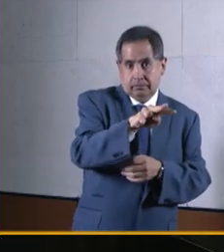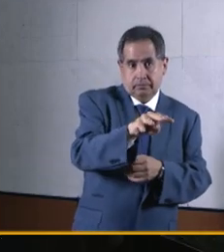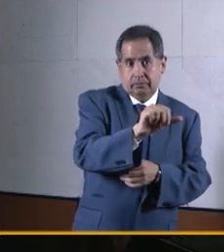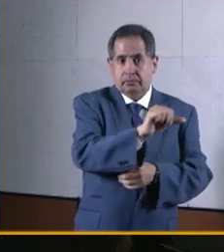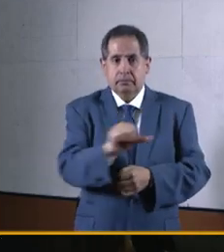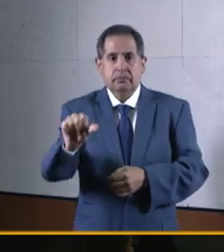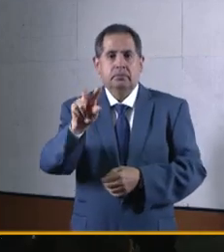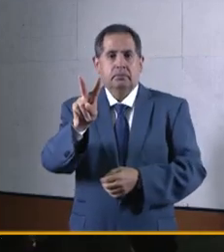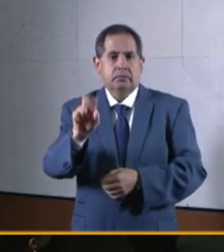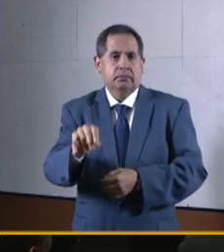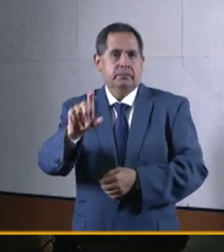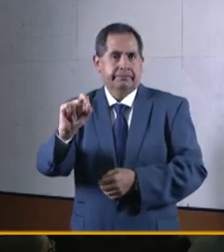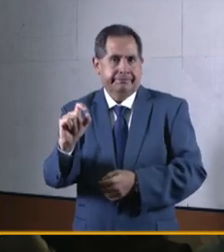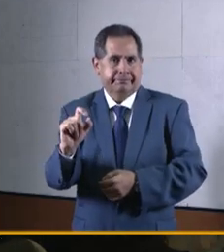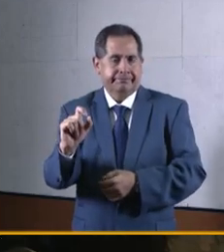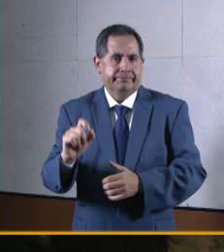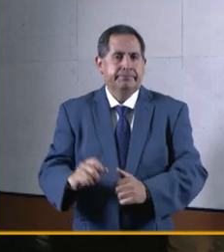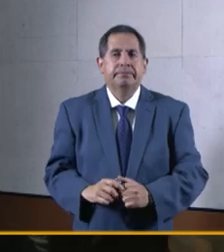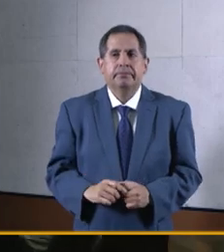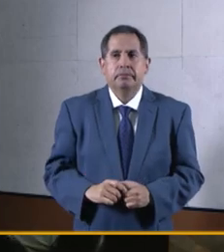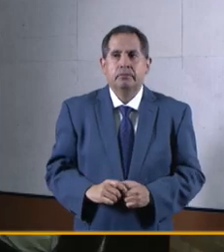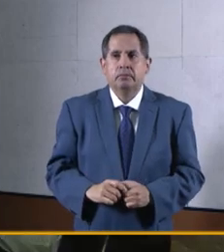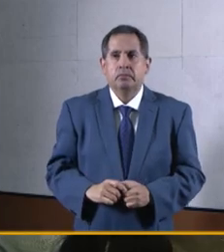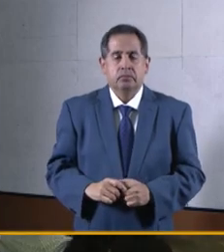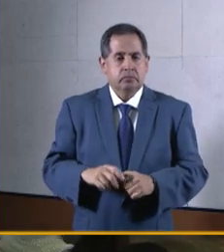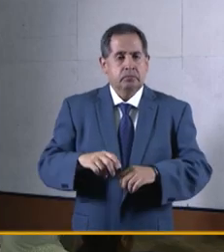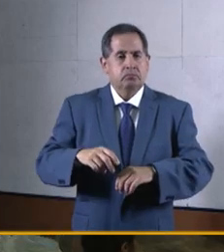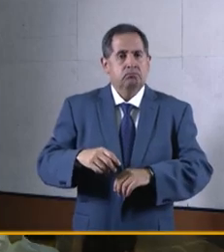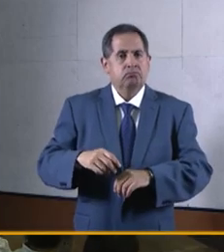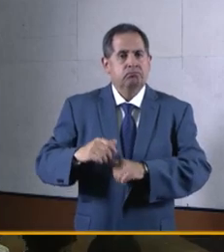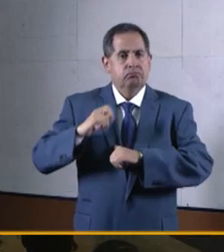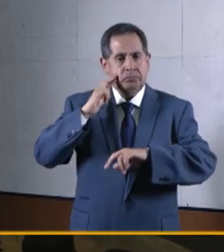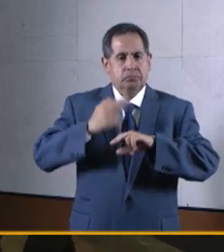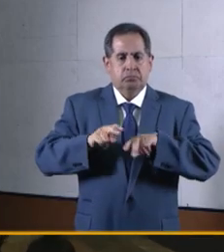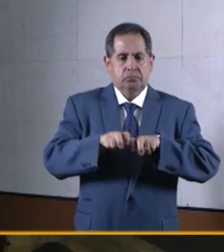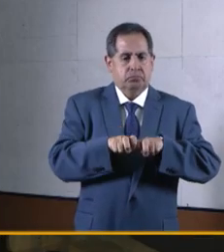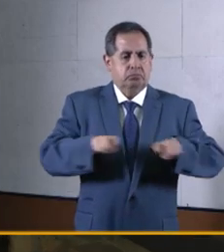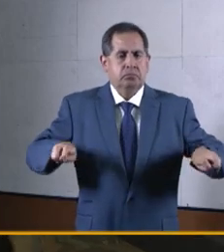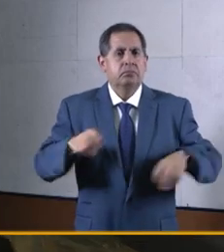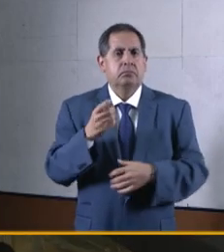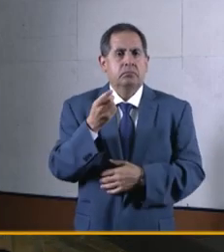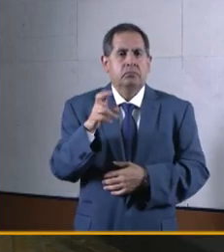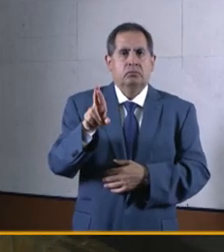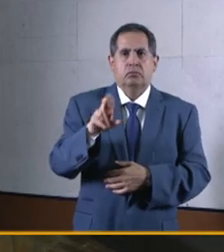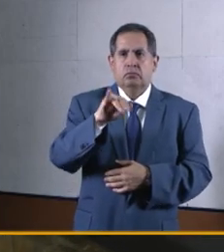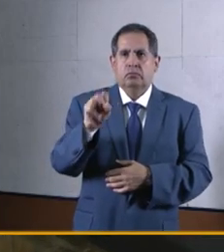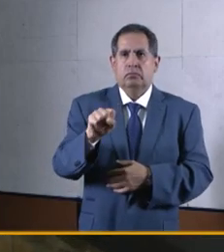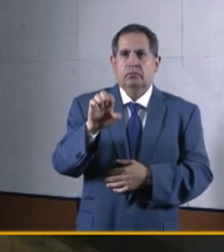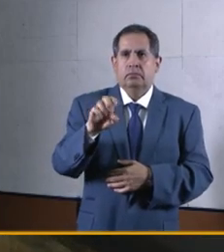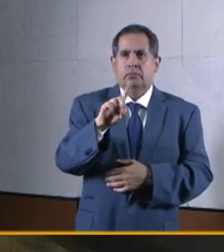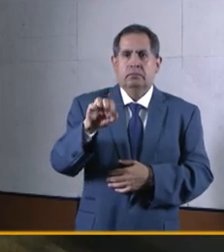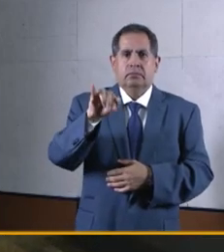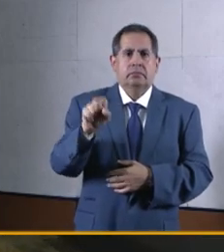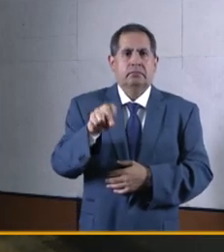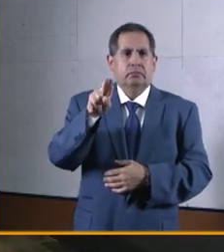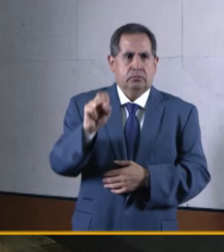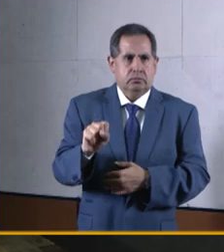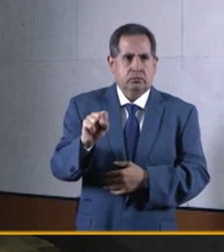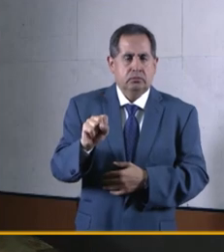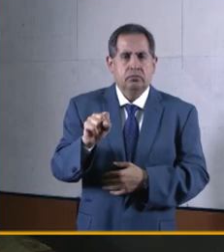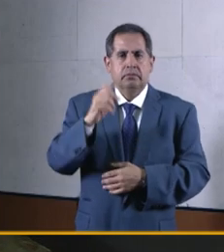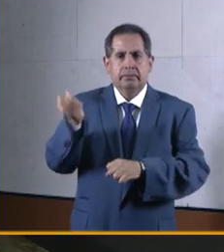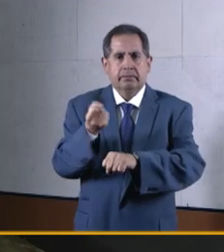2020 preside en este acto el doctor josé de jesús orozco henríquez